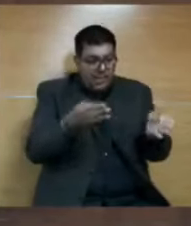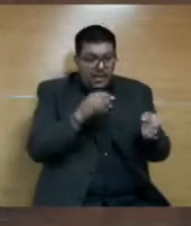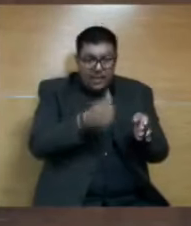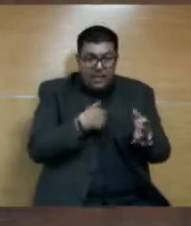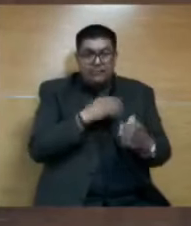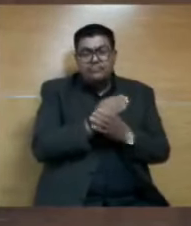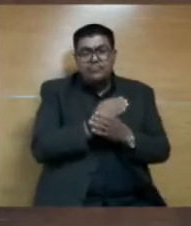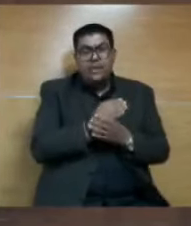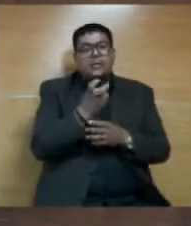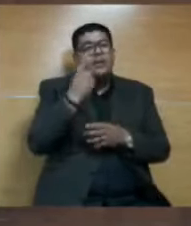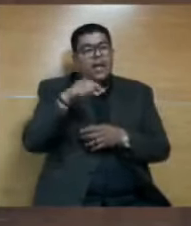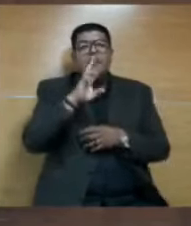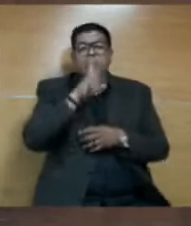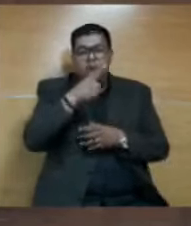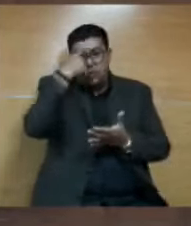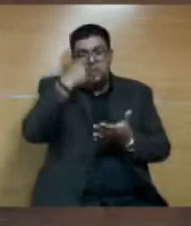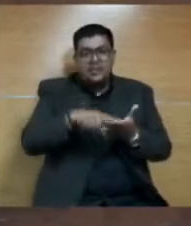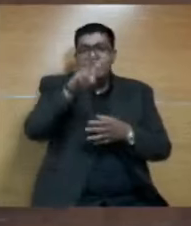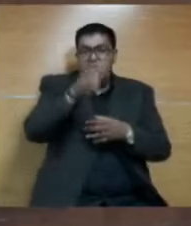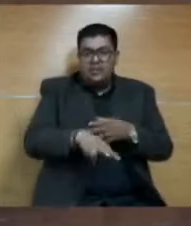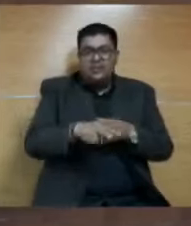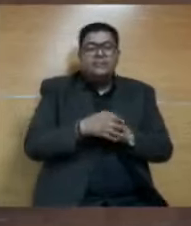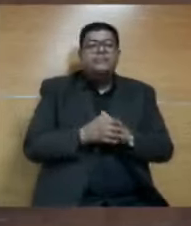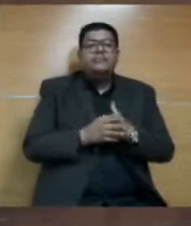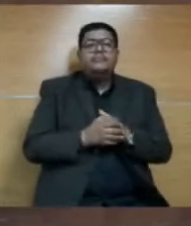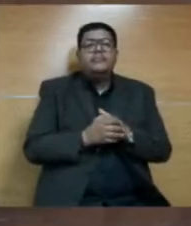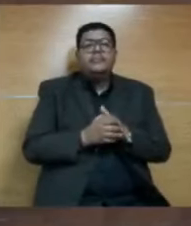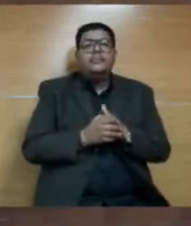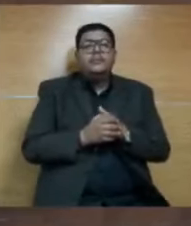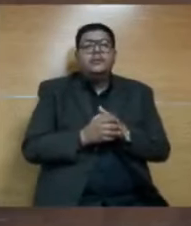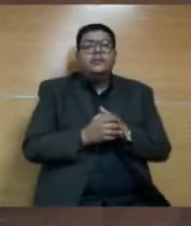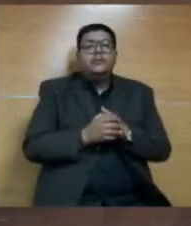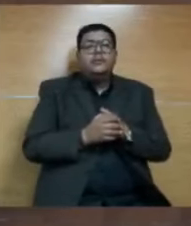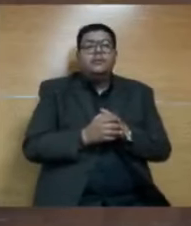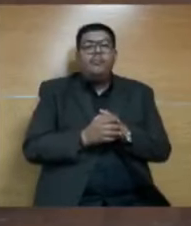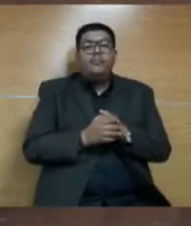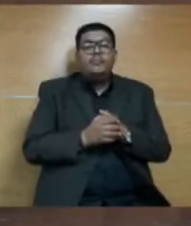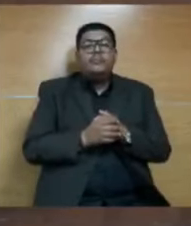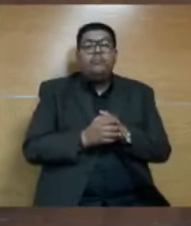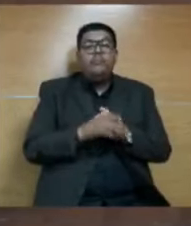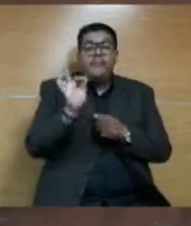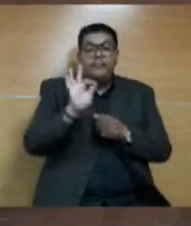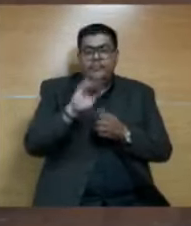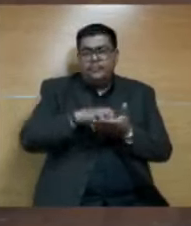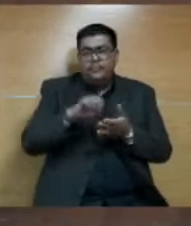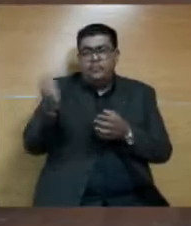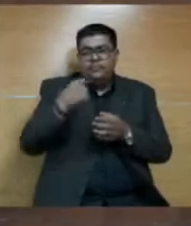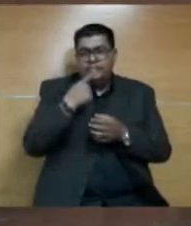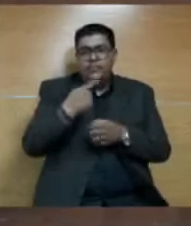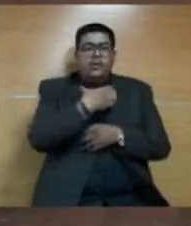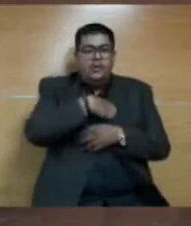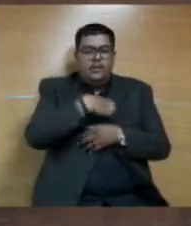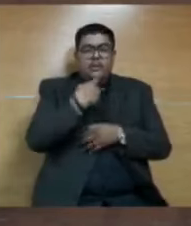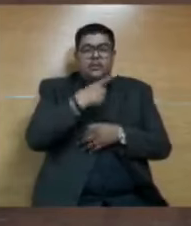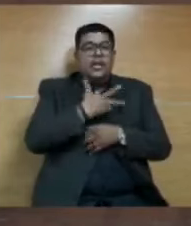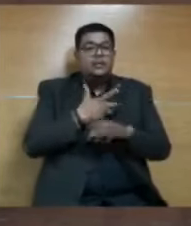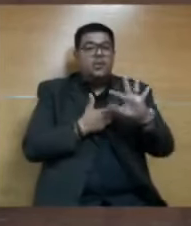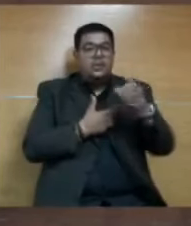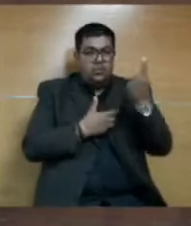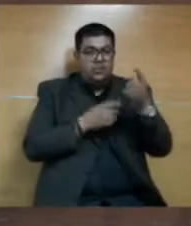sería darle mayor credibilidad a la ficción que a la verdad. En cuanto al agravio relativo a que 51 casillas